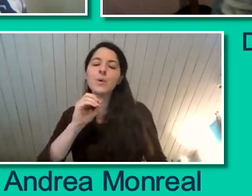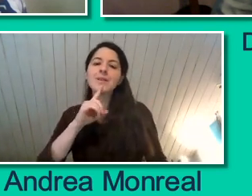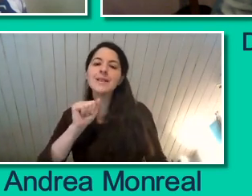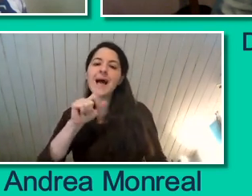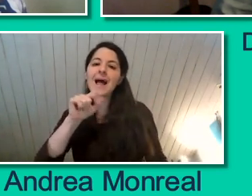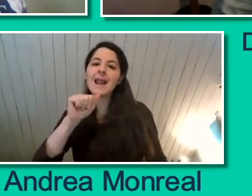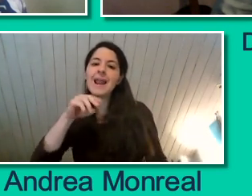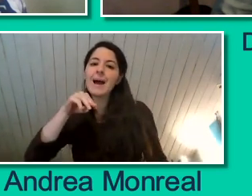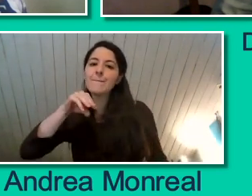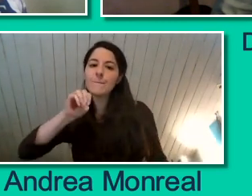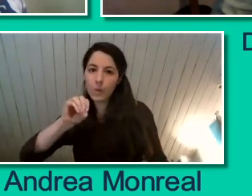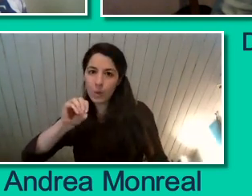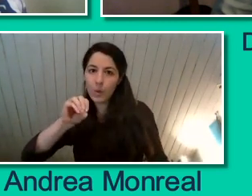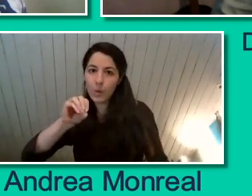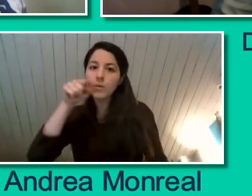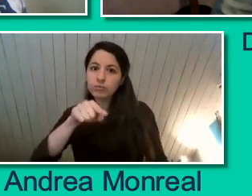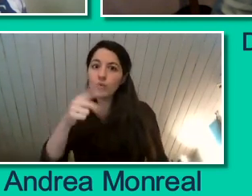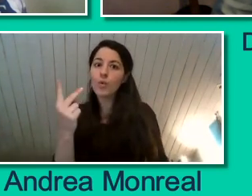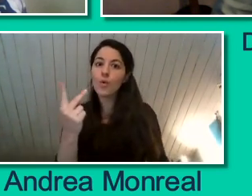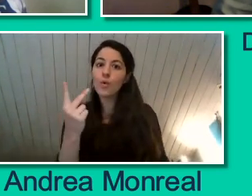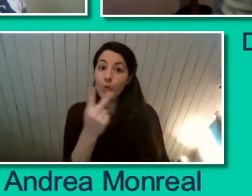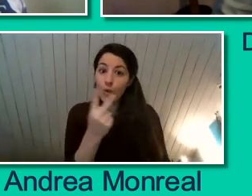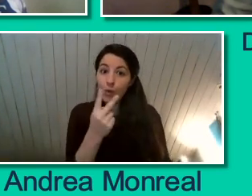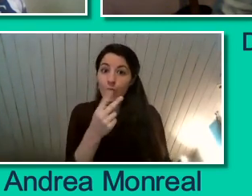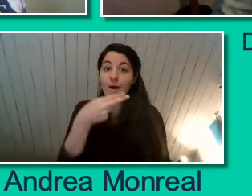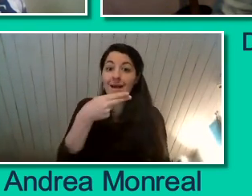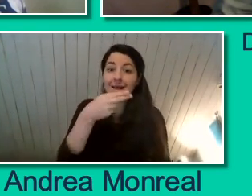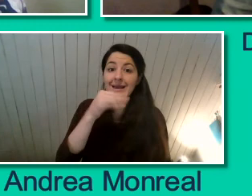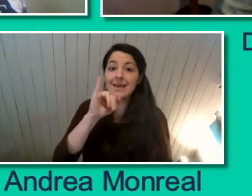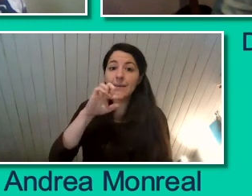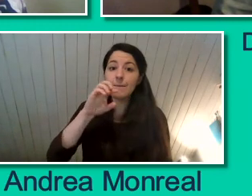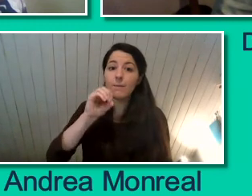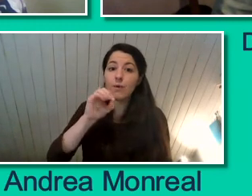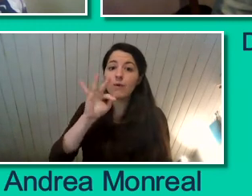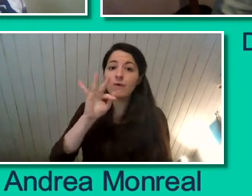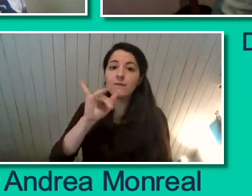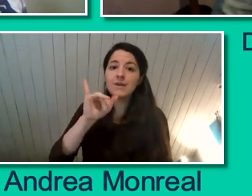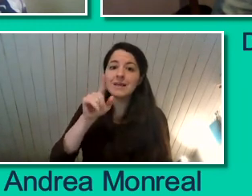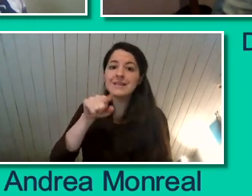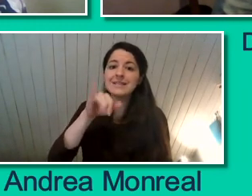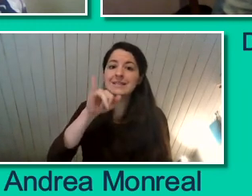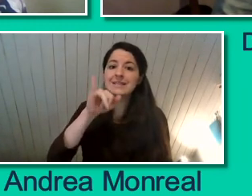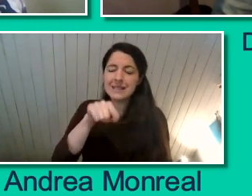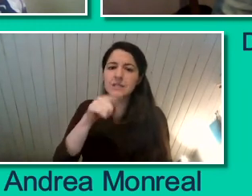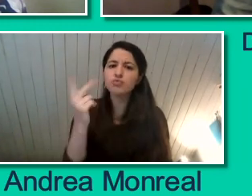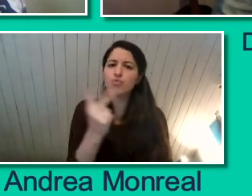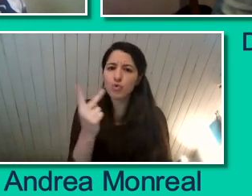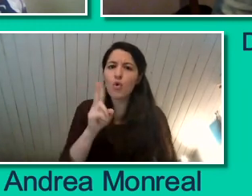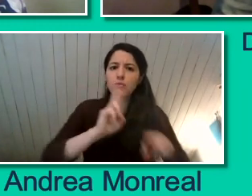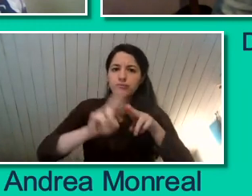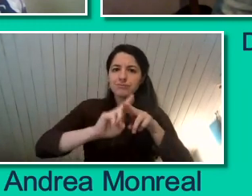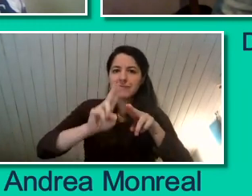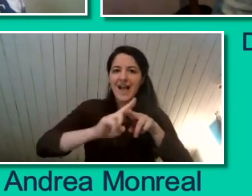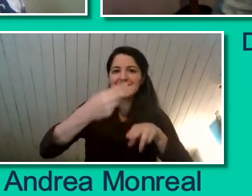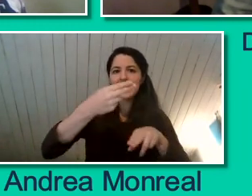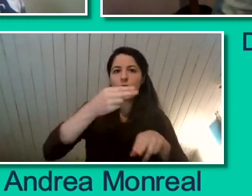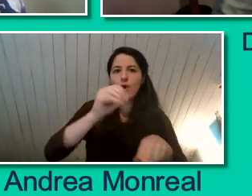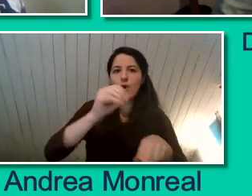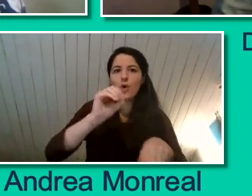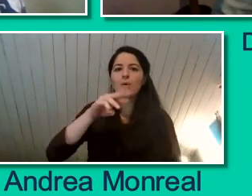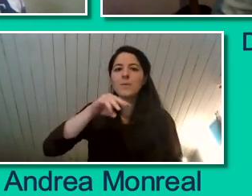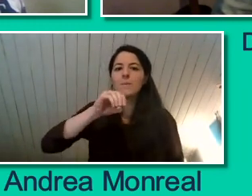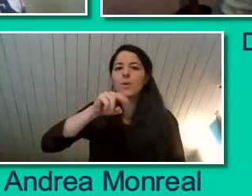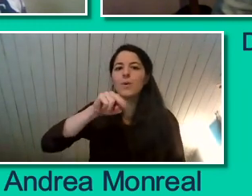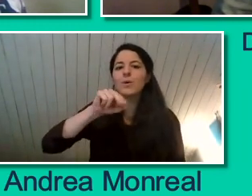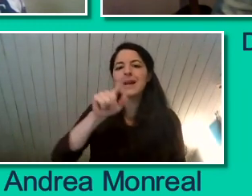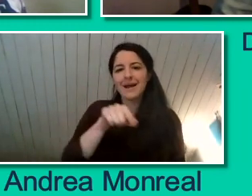productores de hormonas y de hormonas precursoras. Entonces, en particular en la hipófisis sí se puede producir